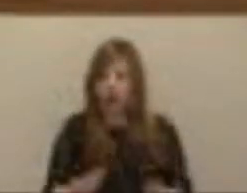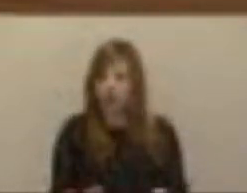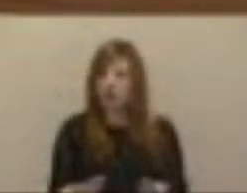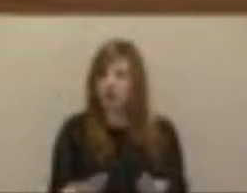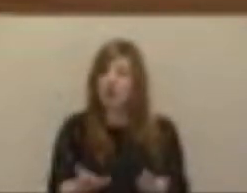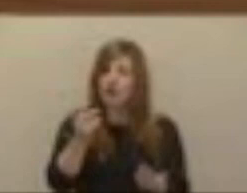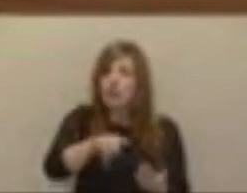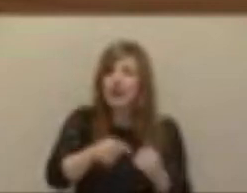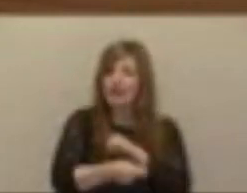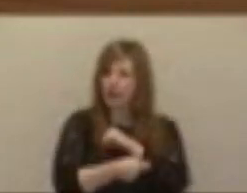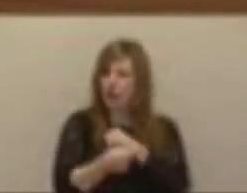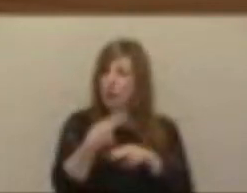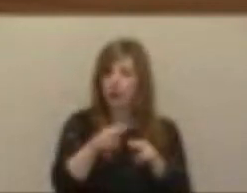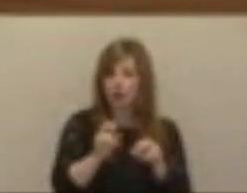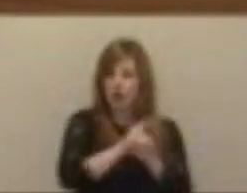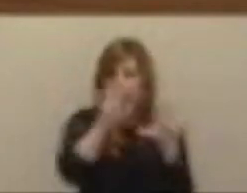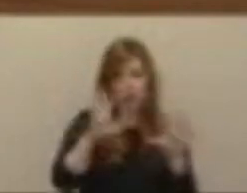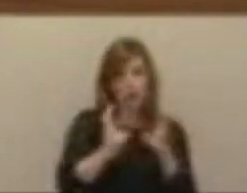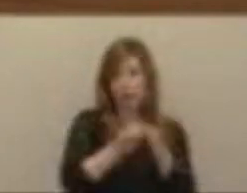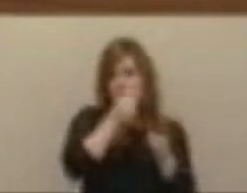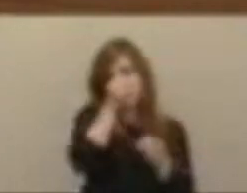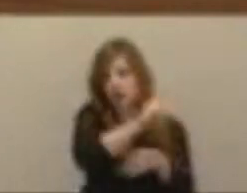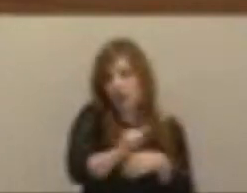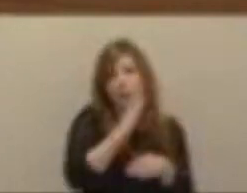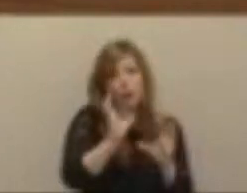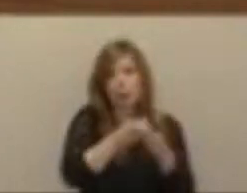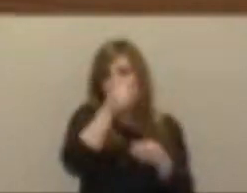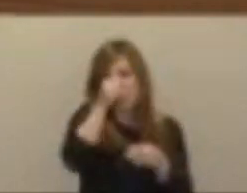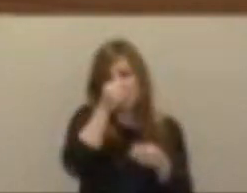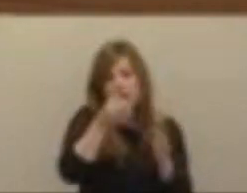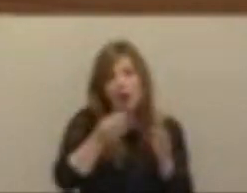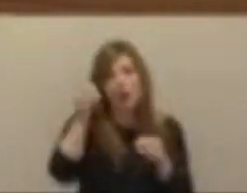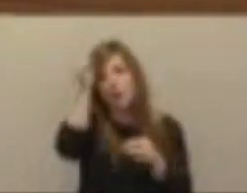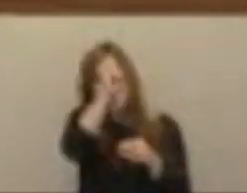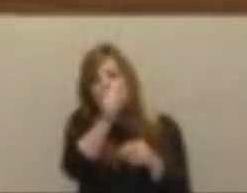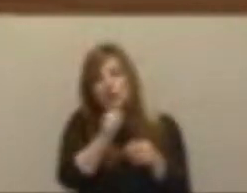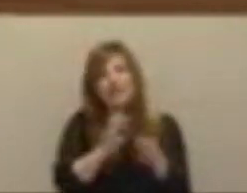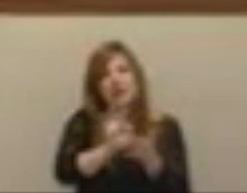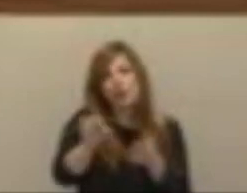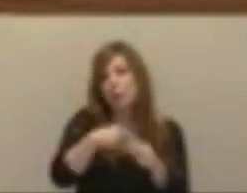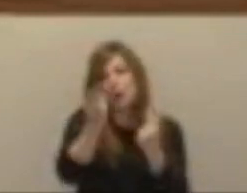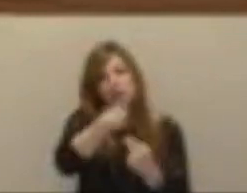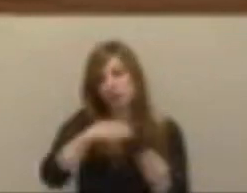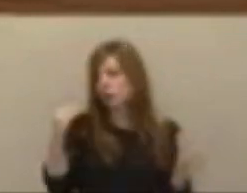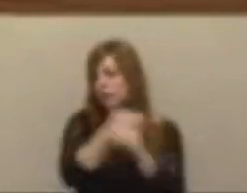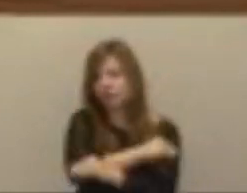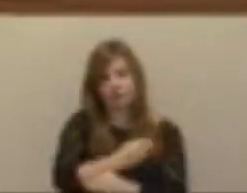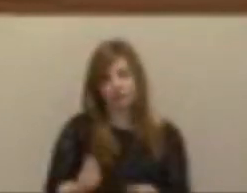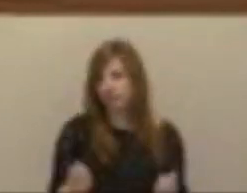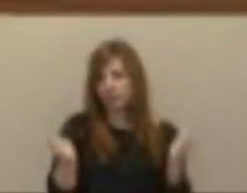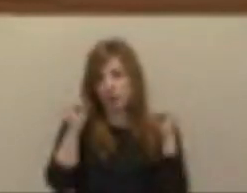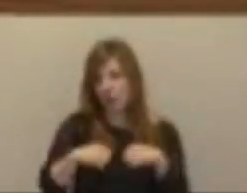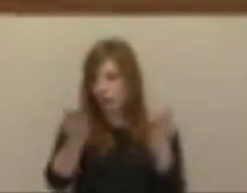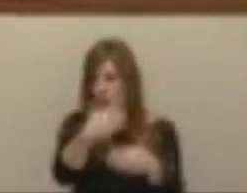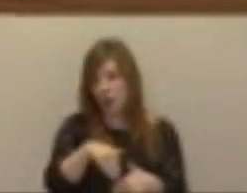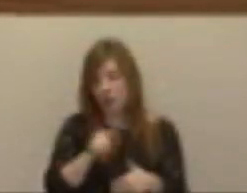también hay una estrategia política clara del Partido Socialista, porque el Partido Socialista tiene una concepción del servicio público que no compartimos en absoluto. No compartimos en absoluto desde